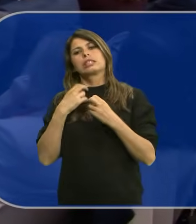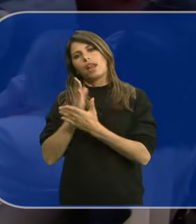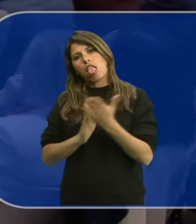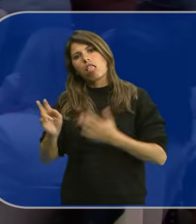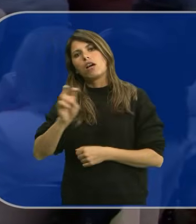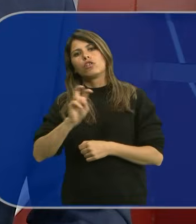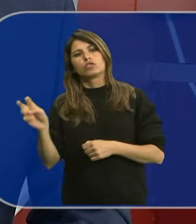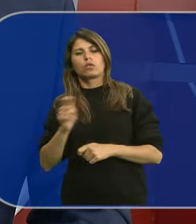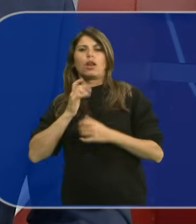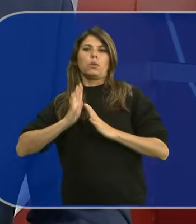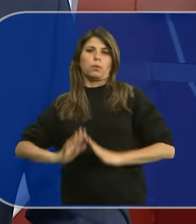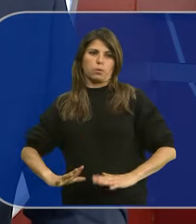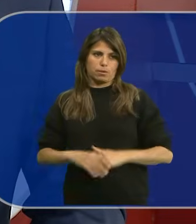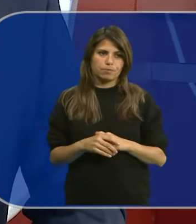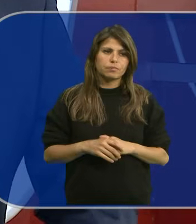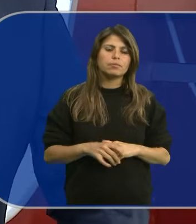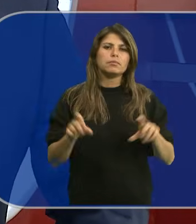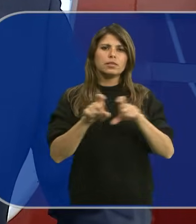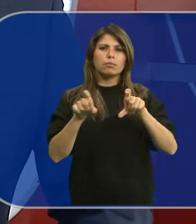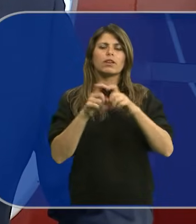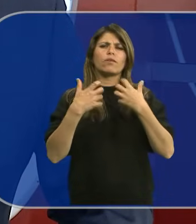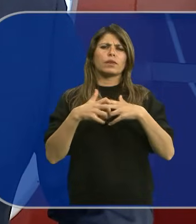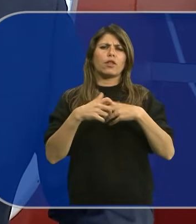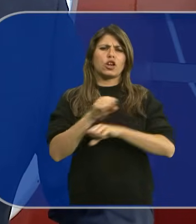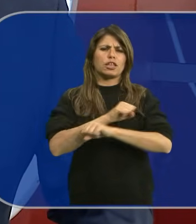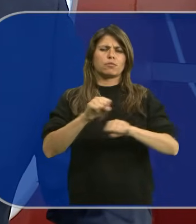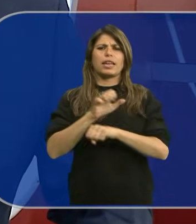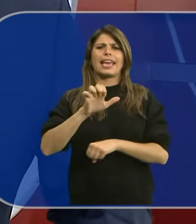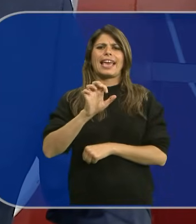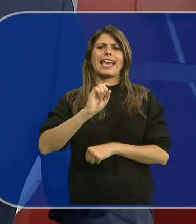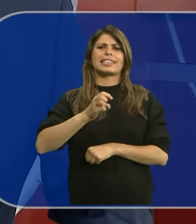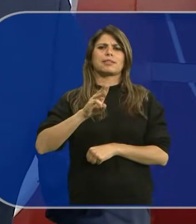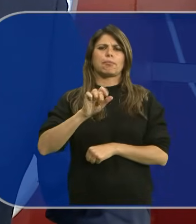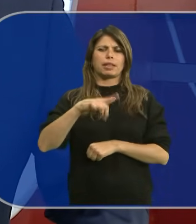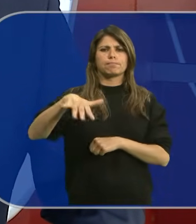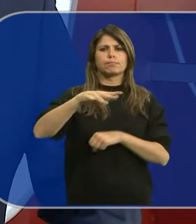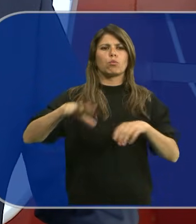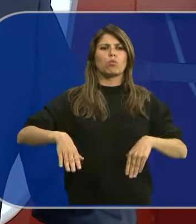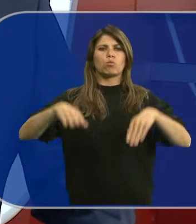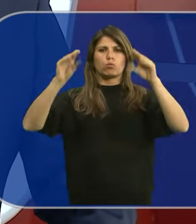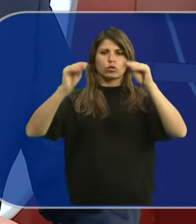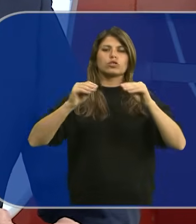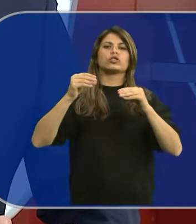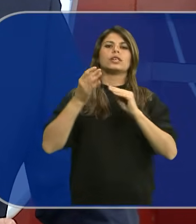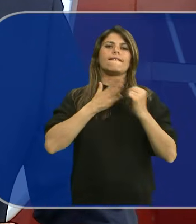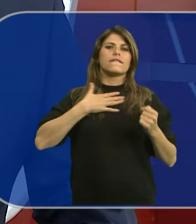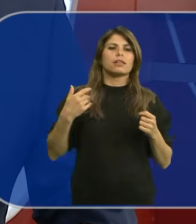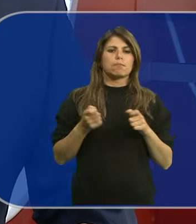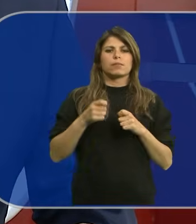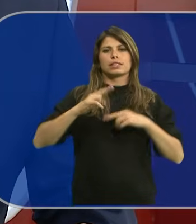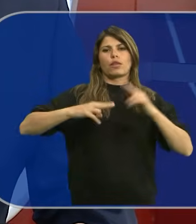alternativo. La empresa de fabricación de explosivos Expal, ubicada en Burgos, en el páramo de Masa, planea una ampliación de